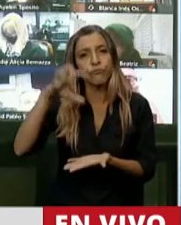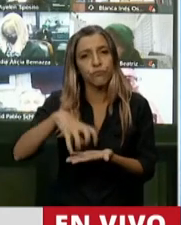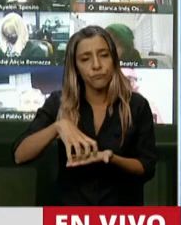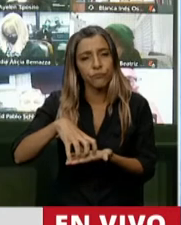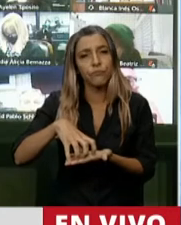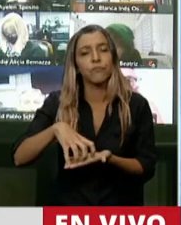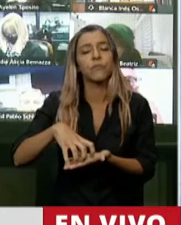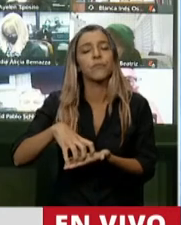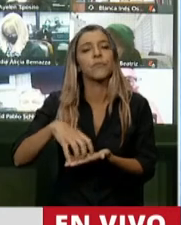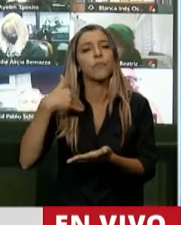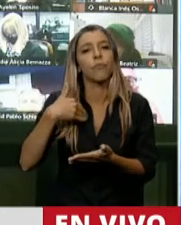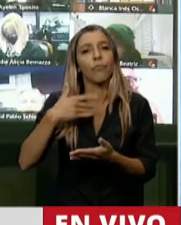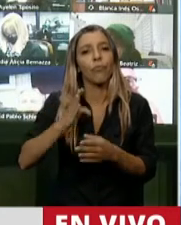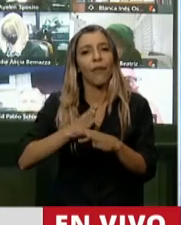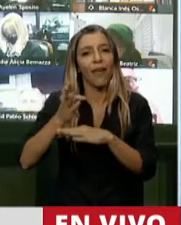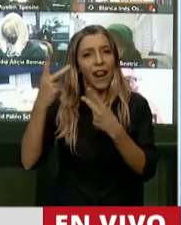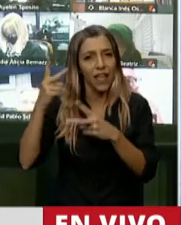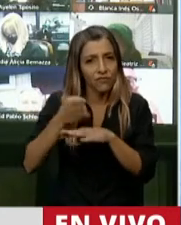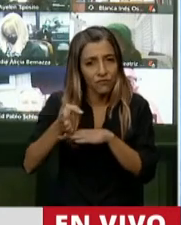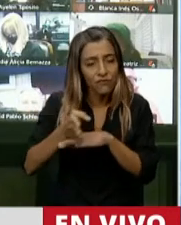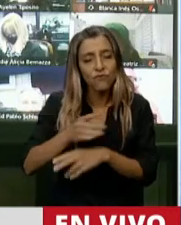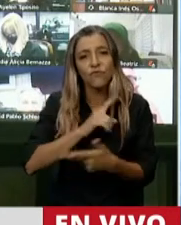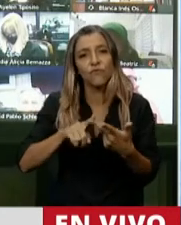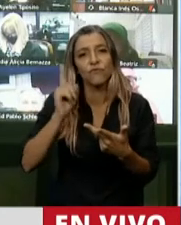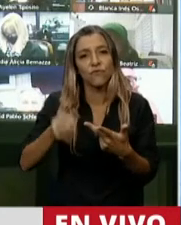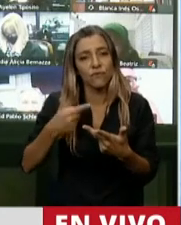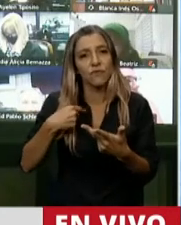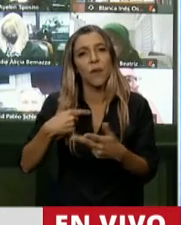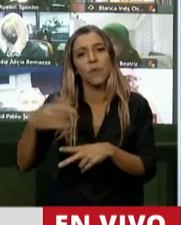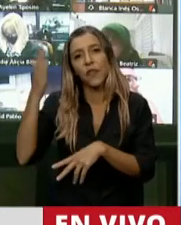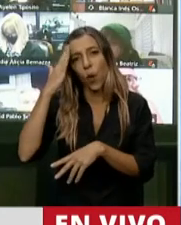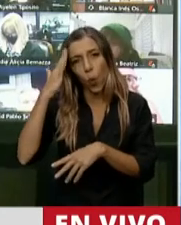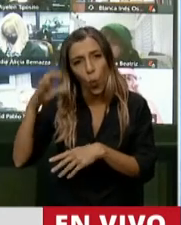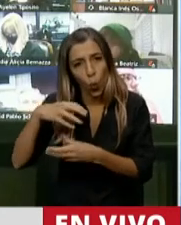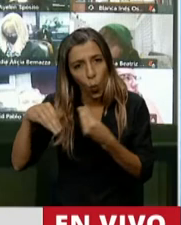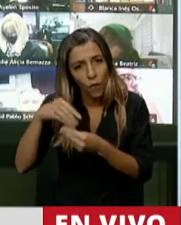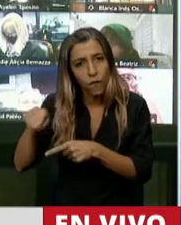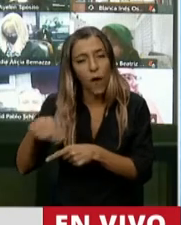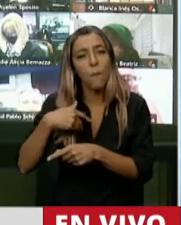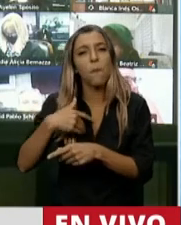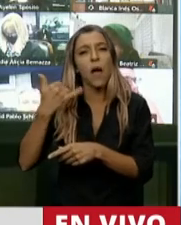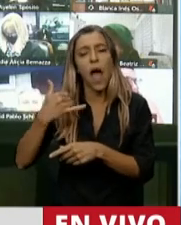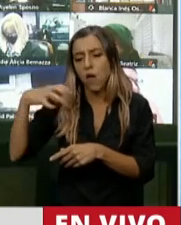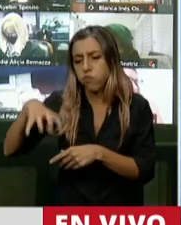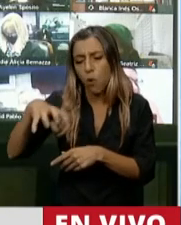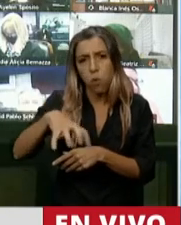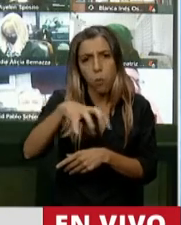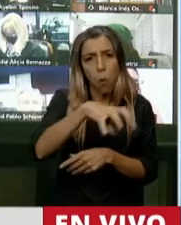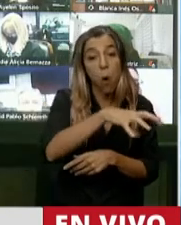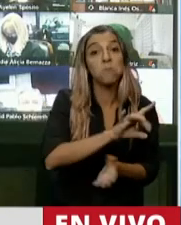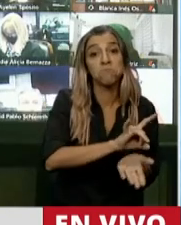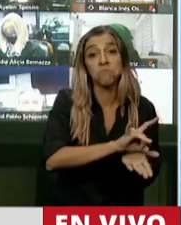de Migraciones, de la Agricultura Familiar y de muchos organismos por el único